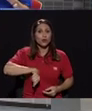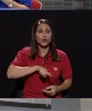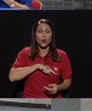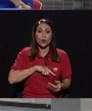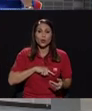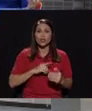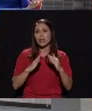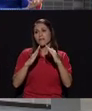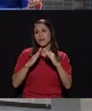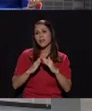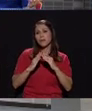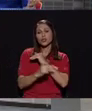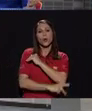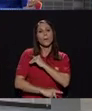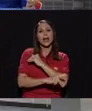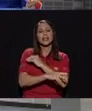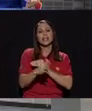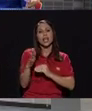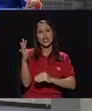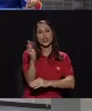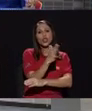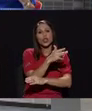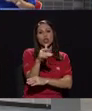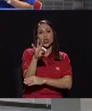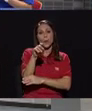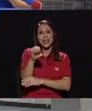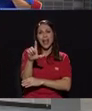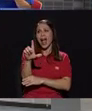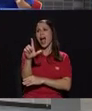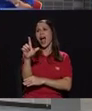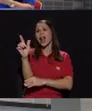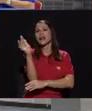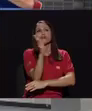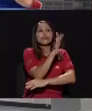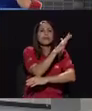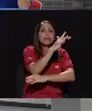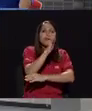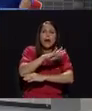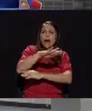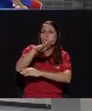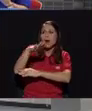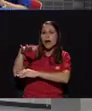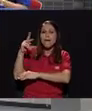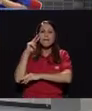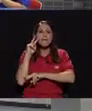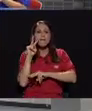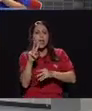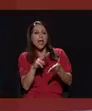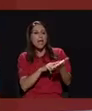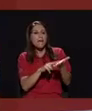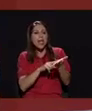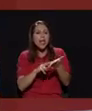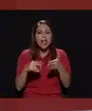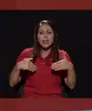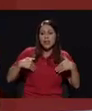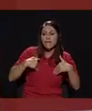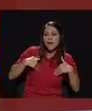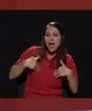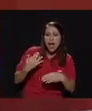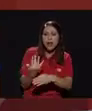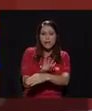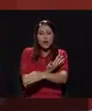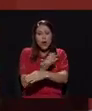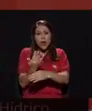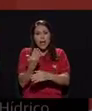para nosotros quizás que vivimos en un país tropical tan verde, tan lleno de flora, de